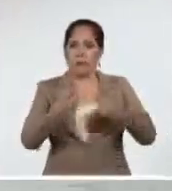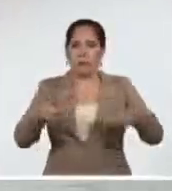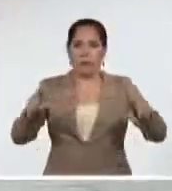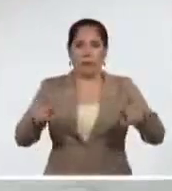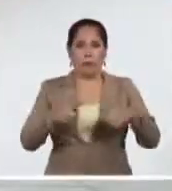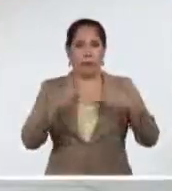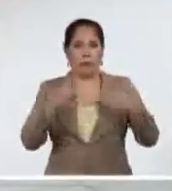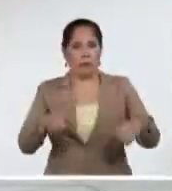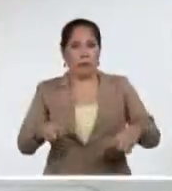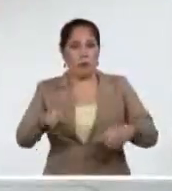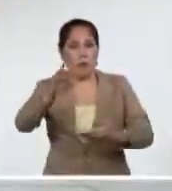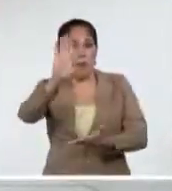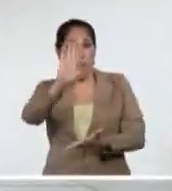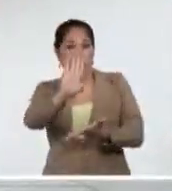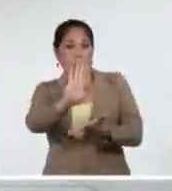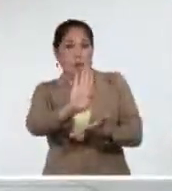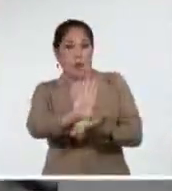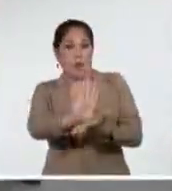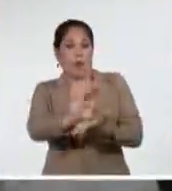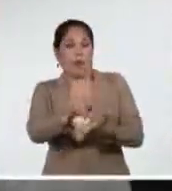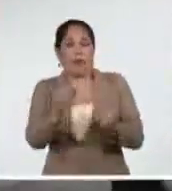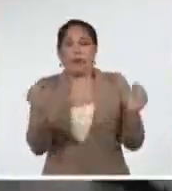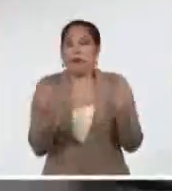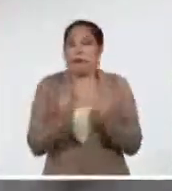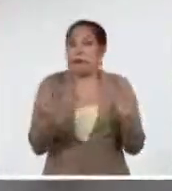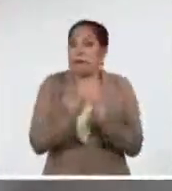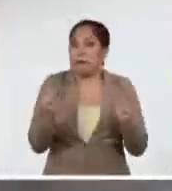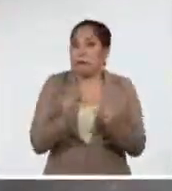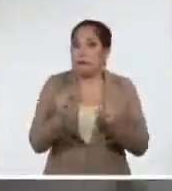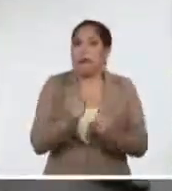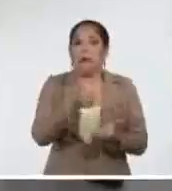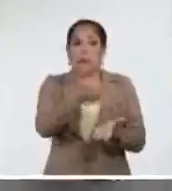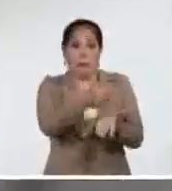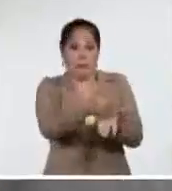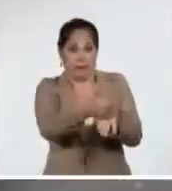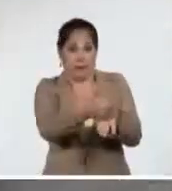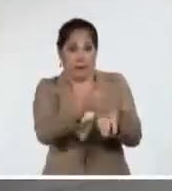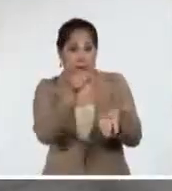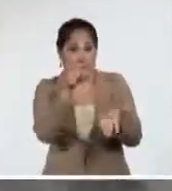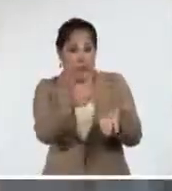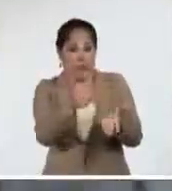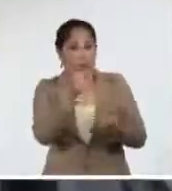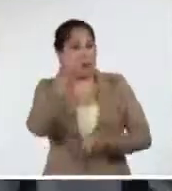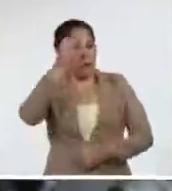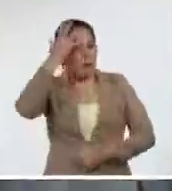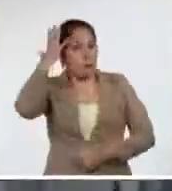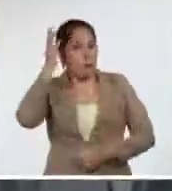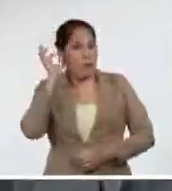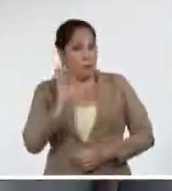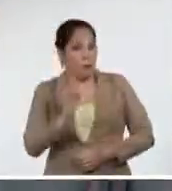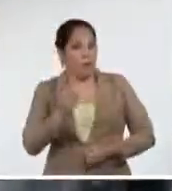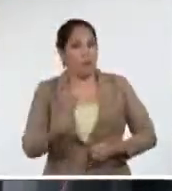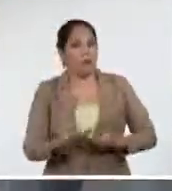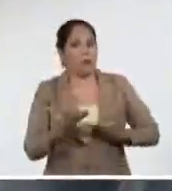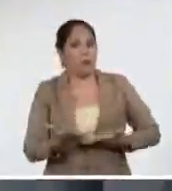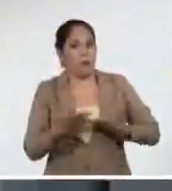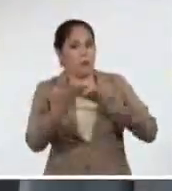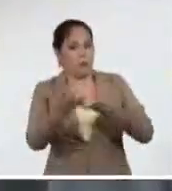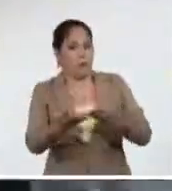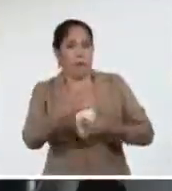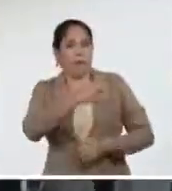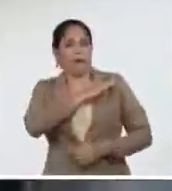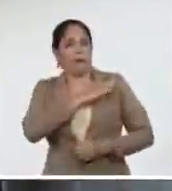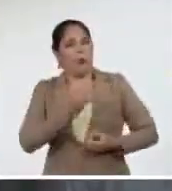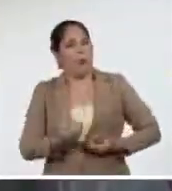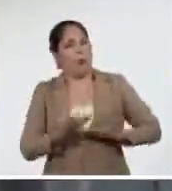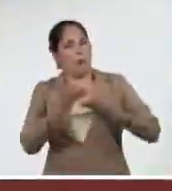Al pie de la muralla del Kremlin y bajo el intenso frío de Moscú, el presidente cubano Miguel Díaz-Canel Bermúdez, en ceremonia militar, rindió